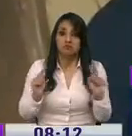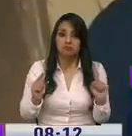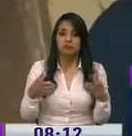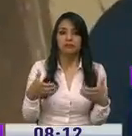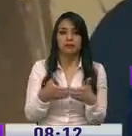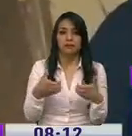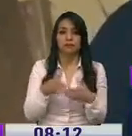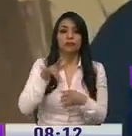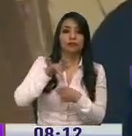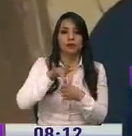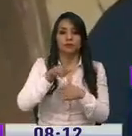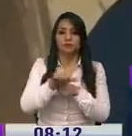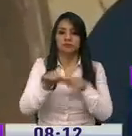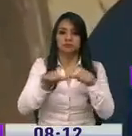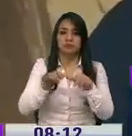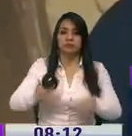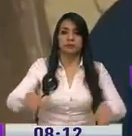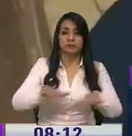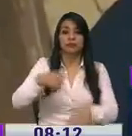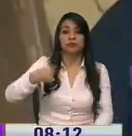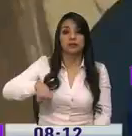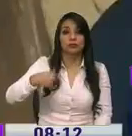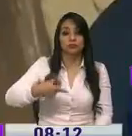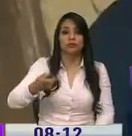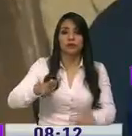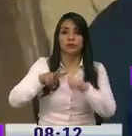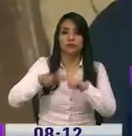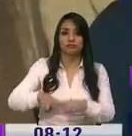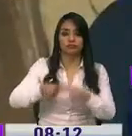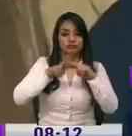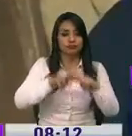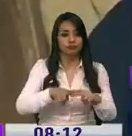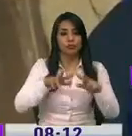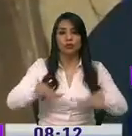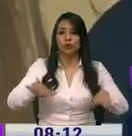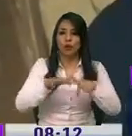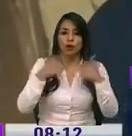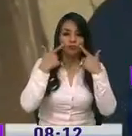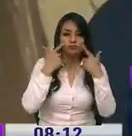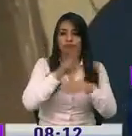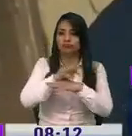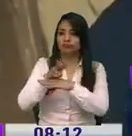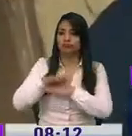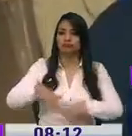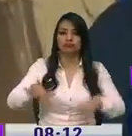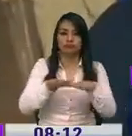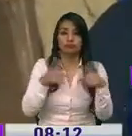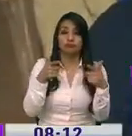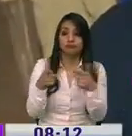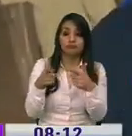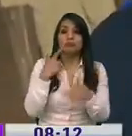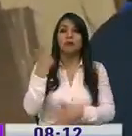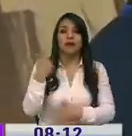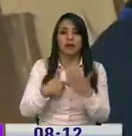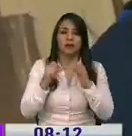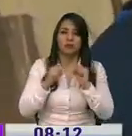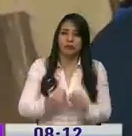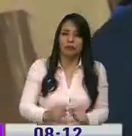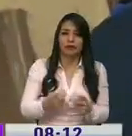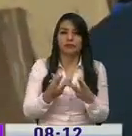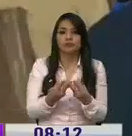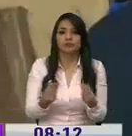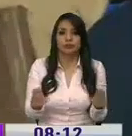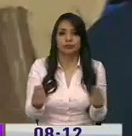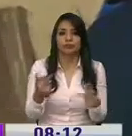riesgo de nuestra ministración sónar quitumbe están haciendo verificaciones en el campo verificaciones en el territorio acompañamiento para poder mitigar en esto el